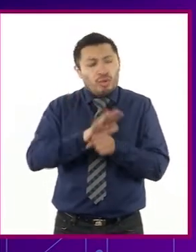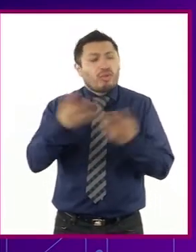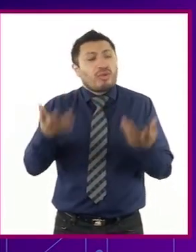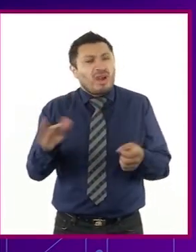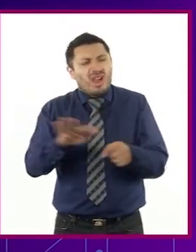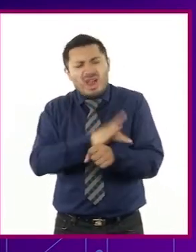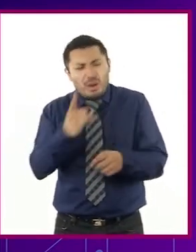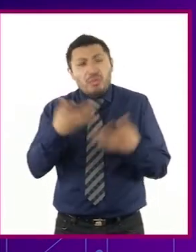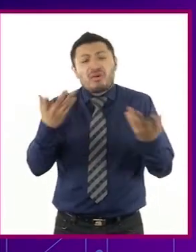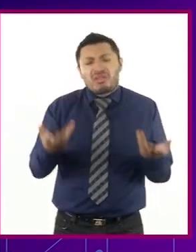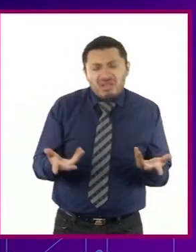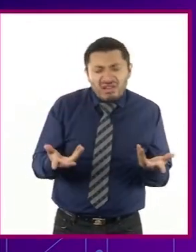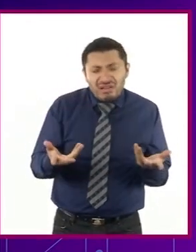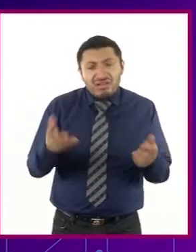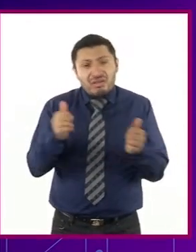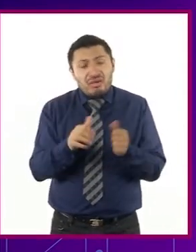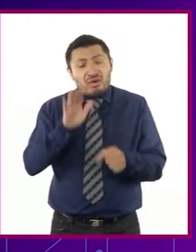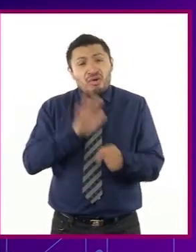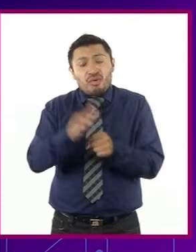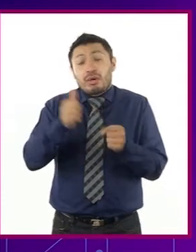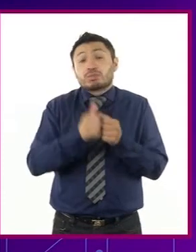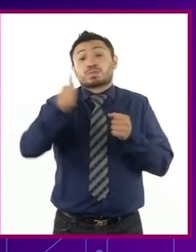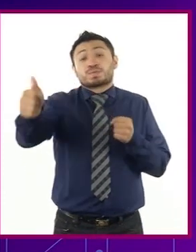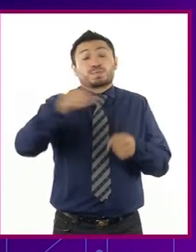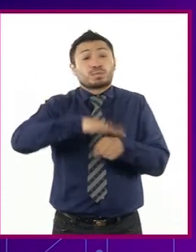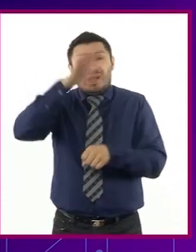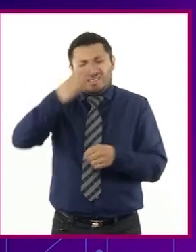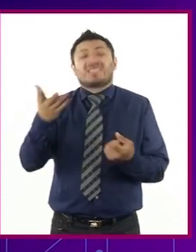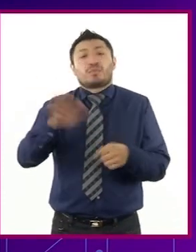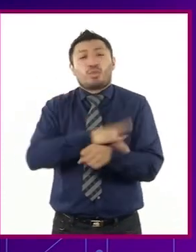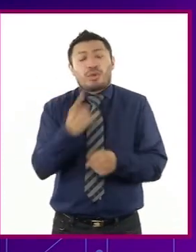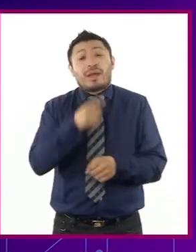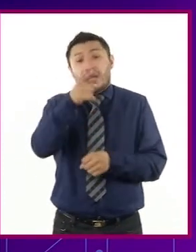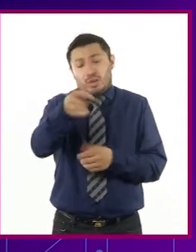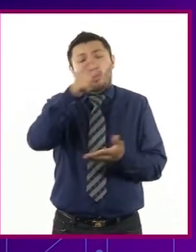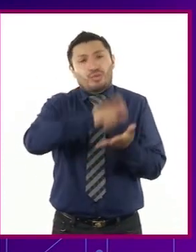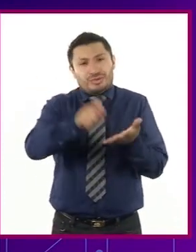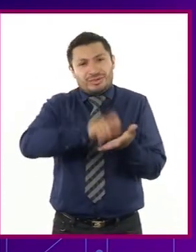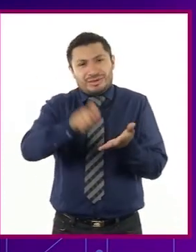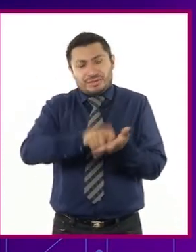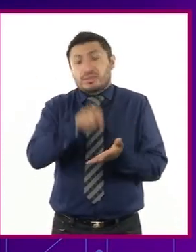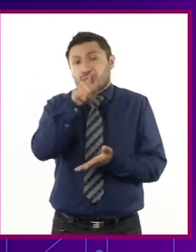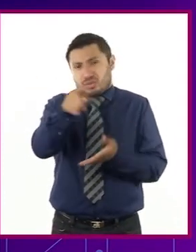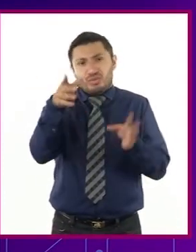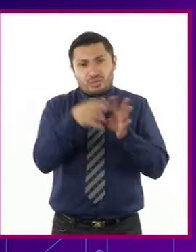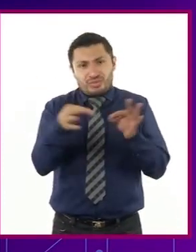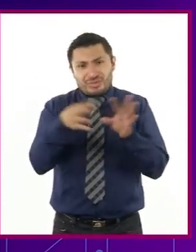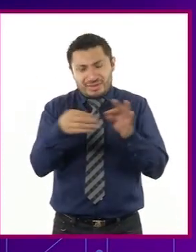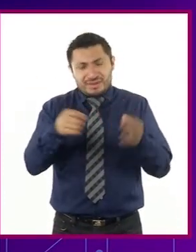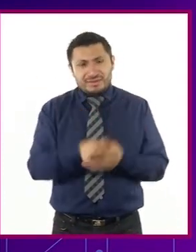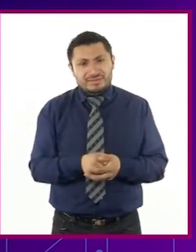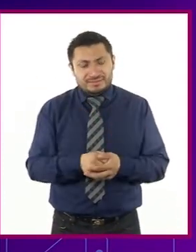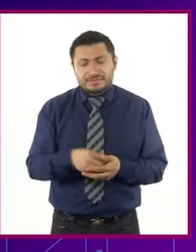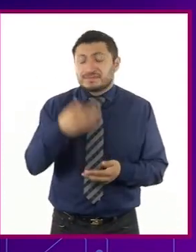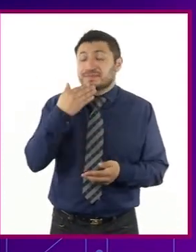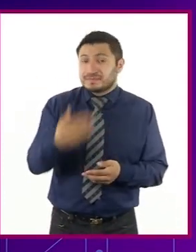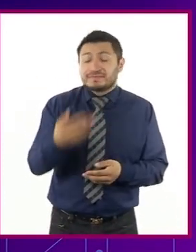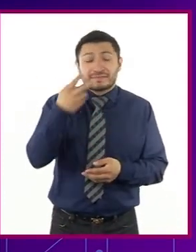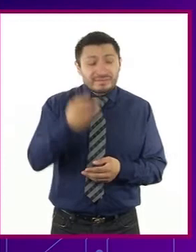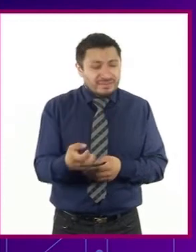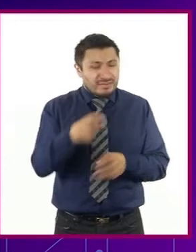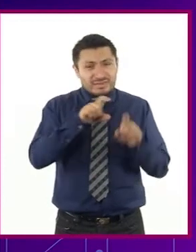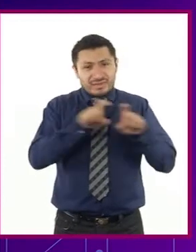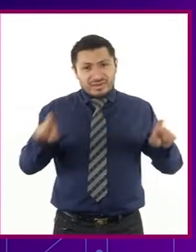hay distancias más grandes? Ustedes en casa, escriban una conclusión al respecto. ¿Es correcto que estos